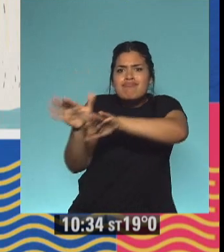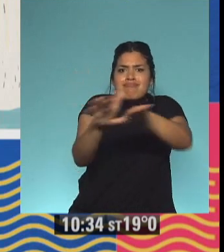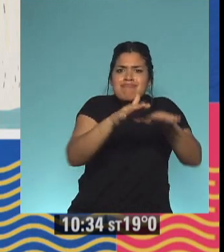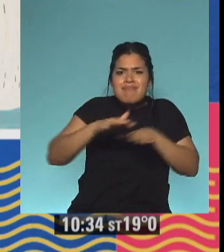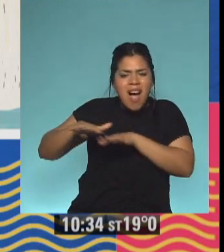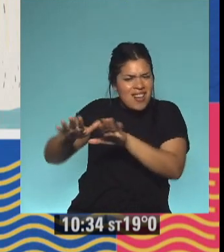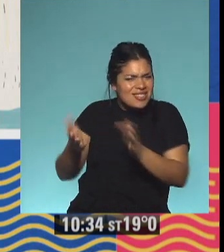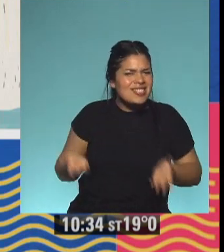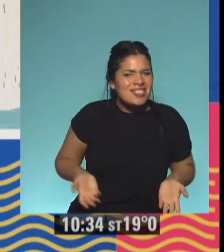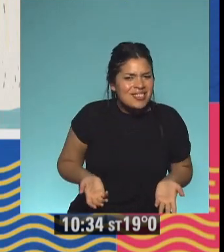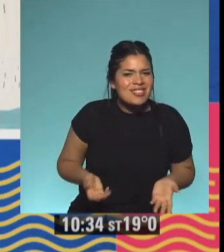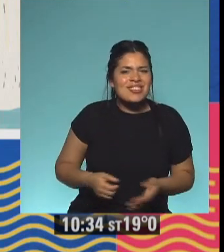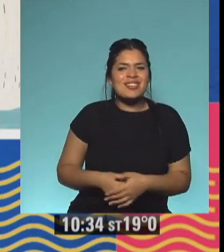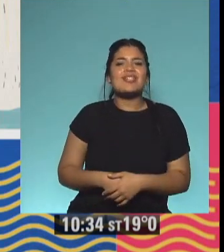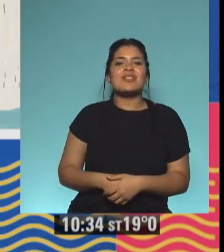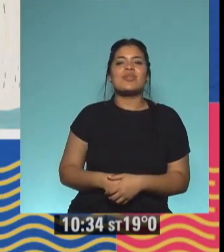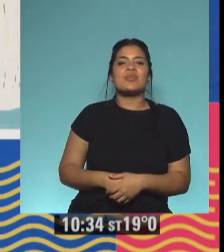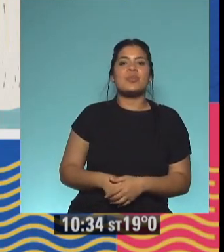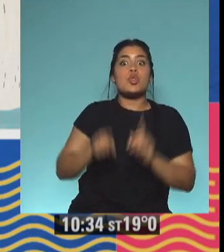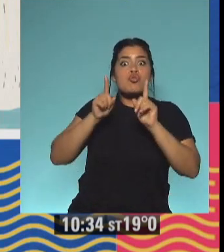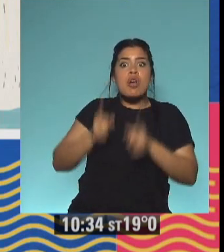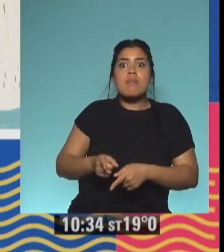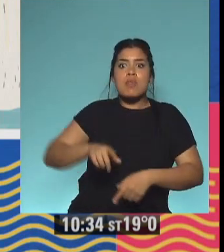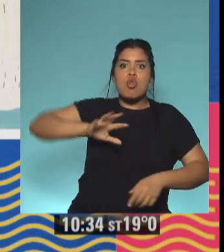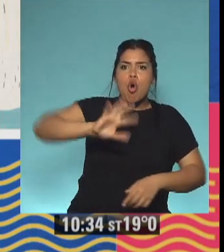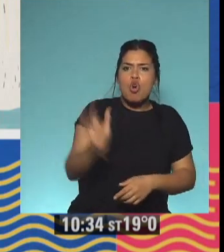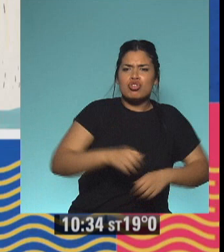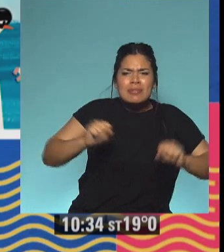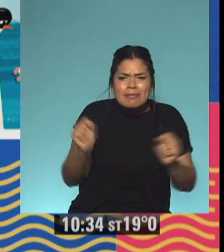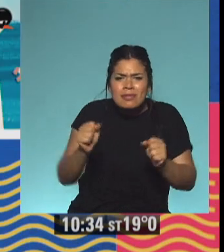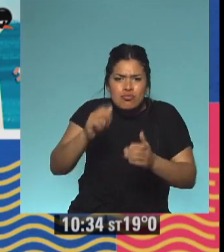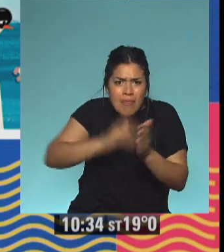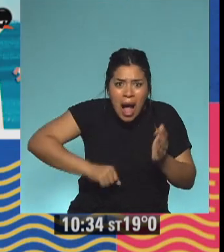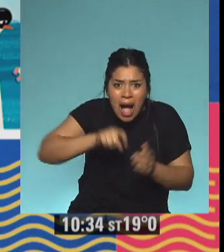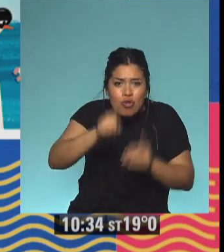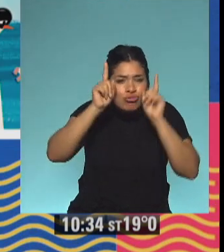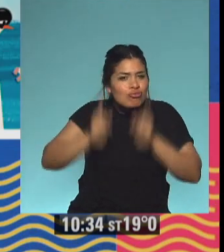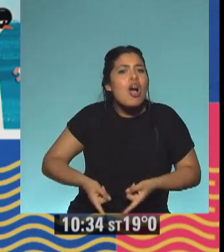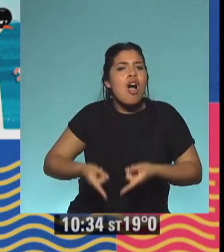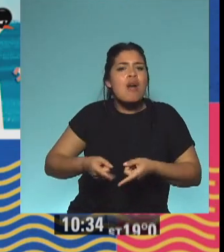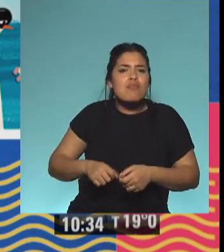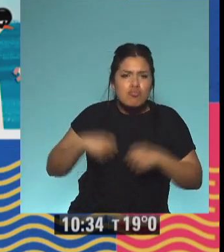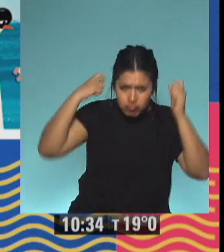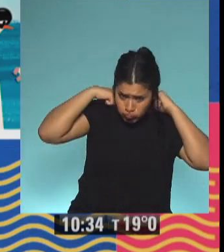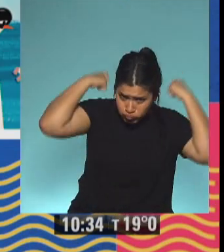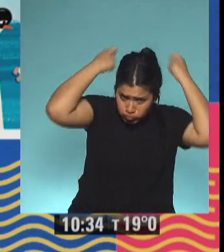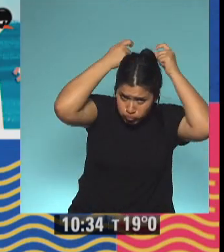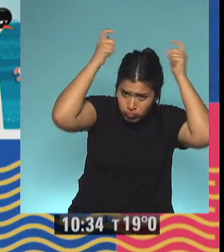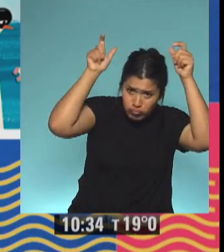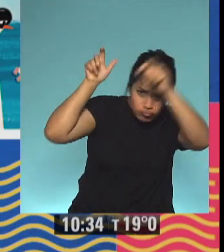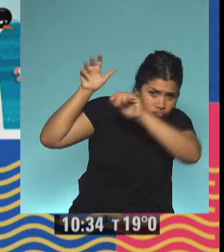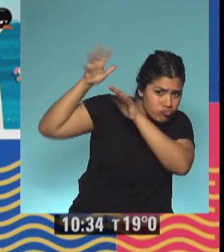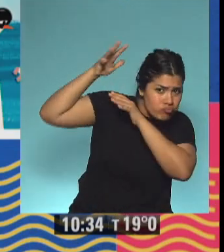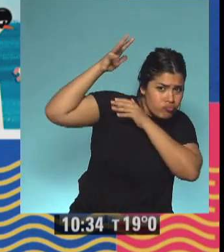voló y el invento con osa polar compartió. Así fue como osa polar se